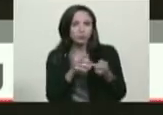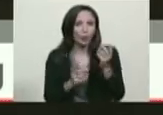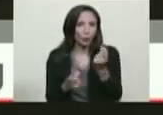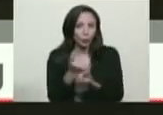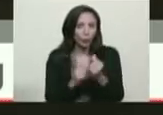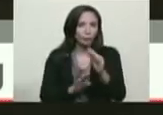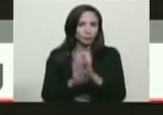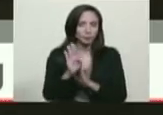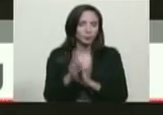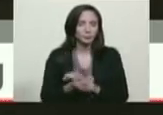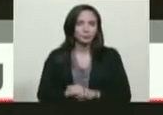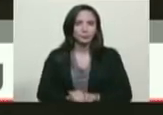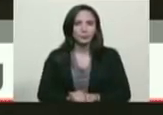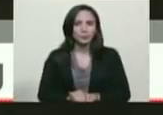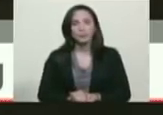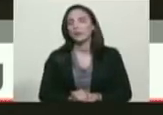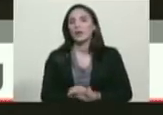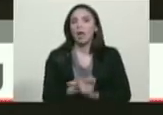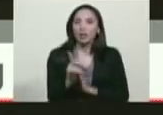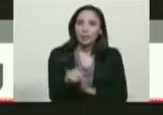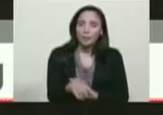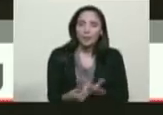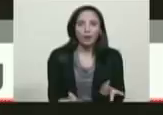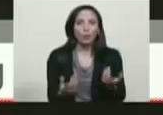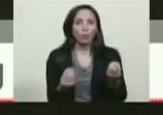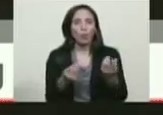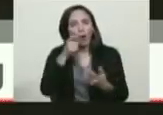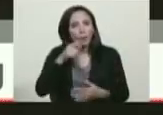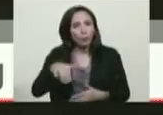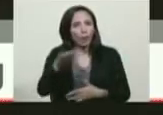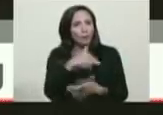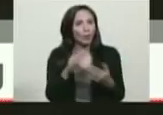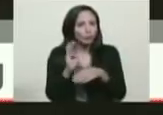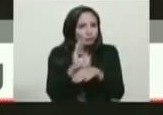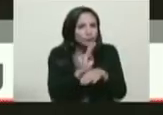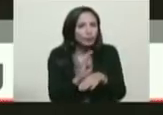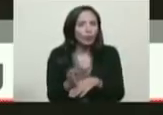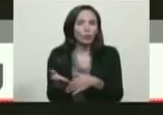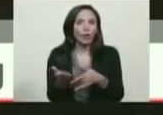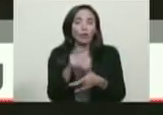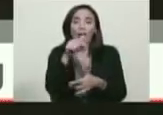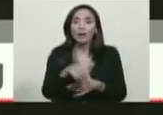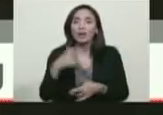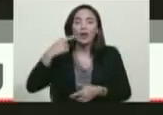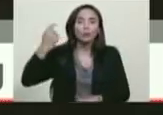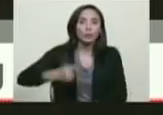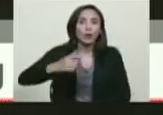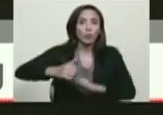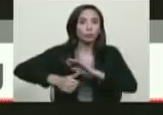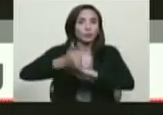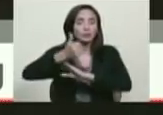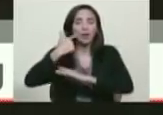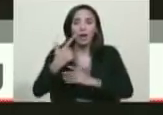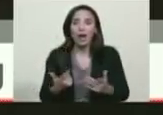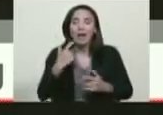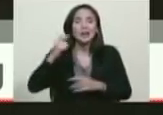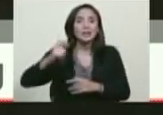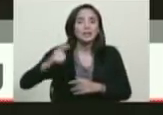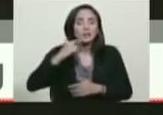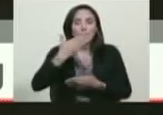en su totalidad el mantenimiento del orden social y constitucional, esta sala constitucional estima necesario